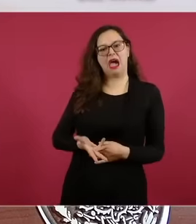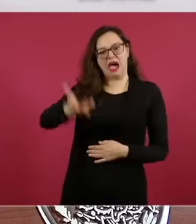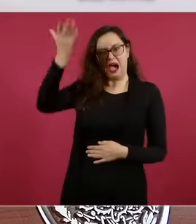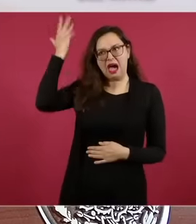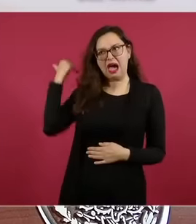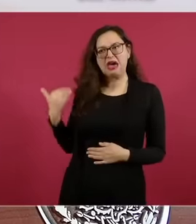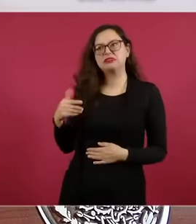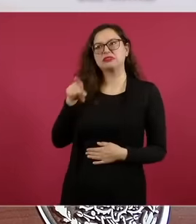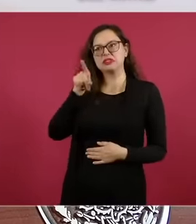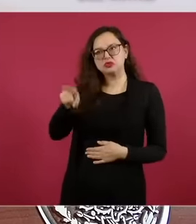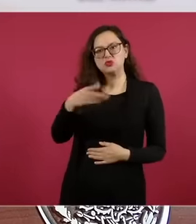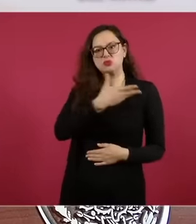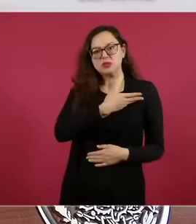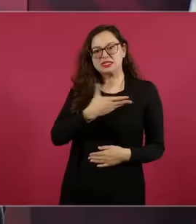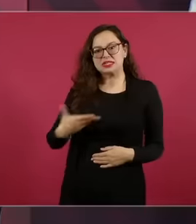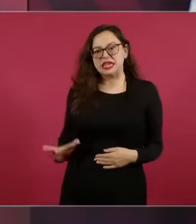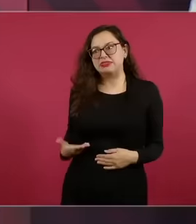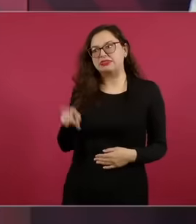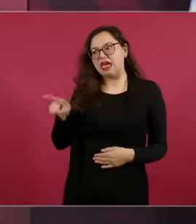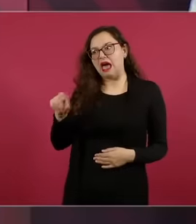cuando yo me inscribí